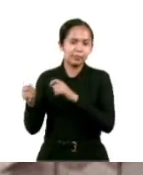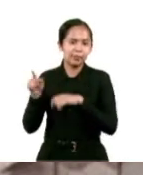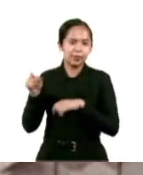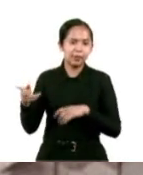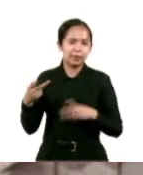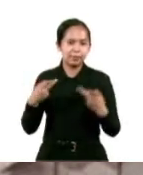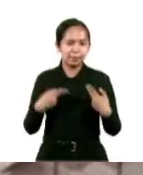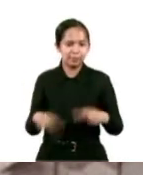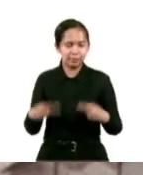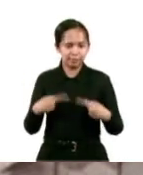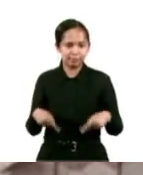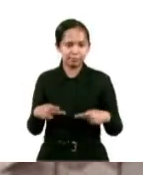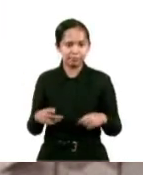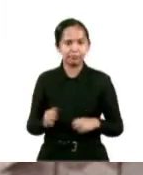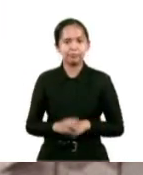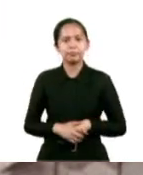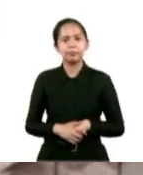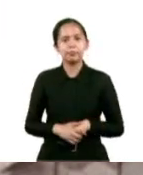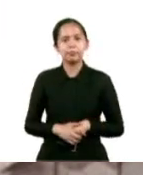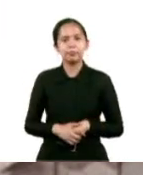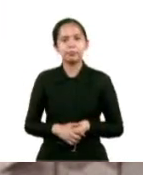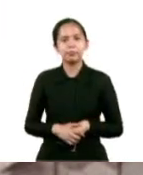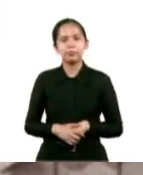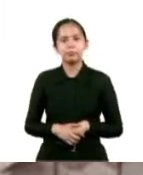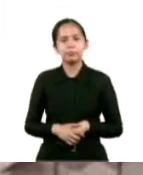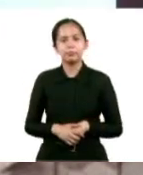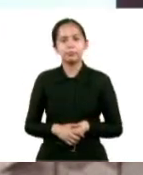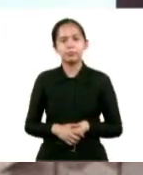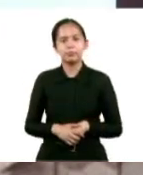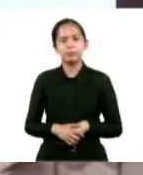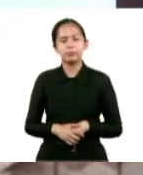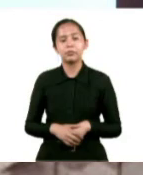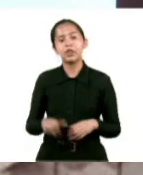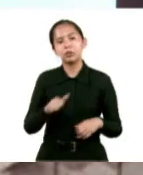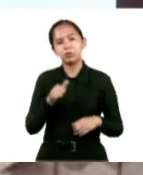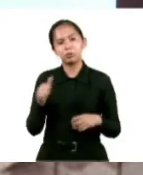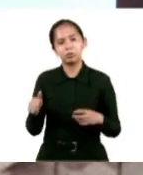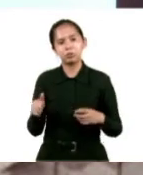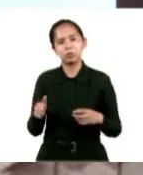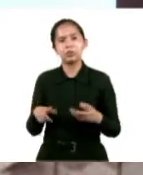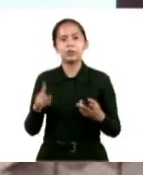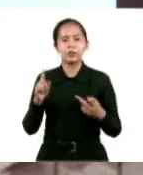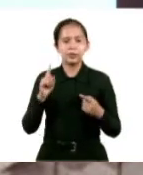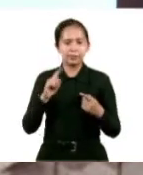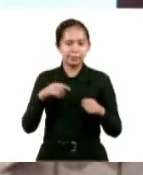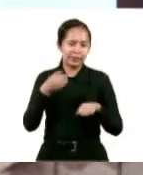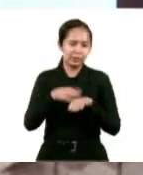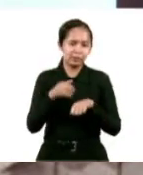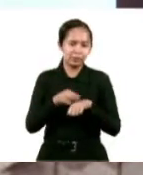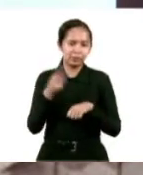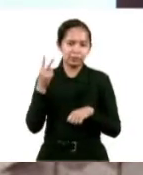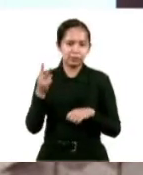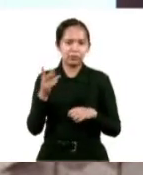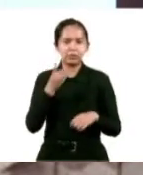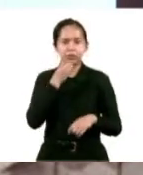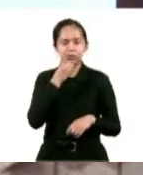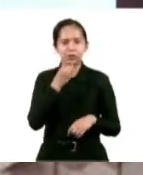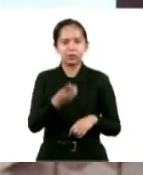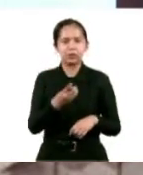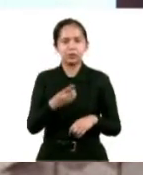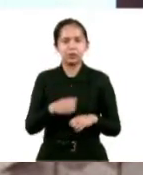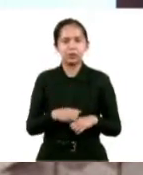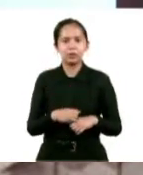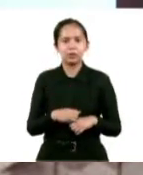responsabilidad. Adelante. Otra inconsistencia que dicen en el reporte 2. En el reporte 2